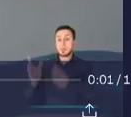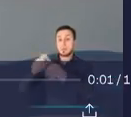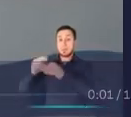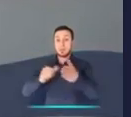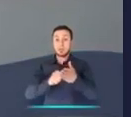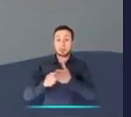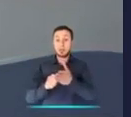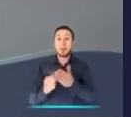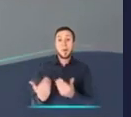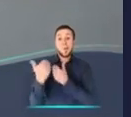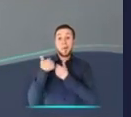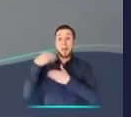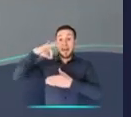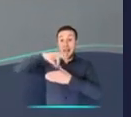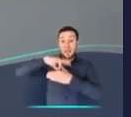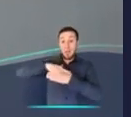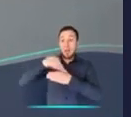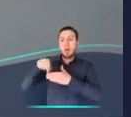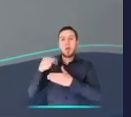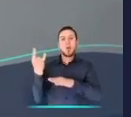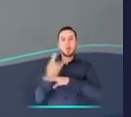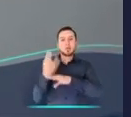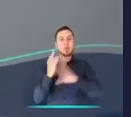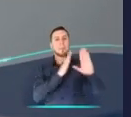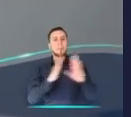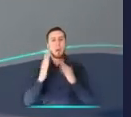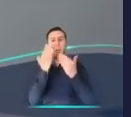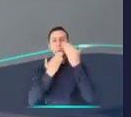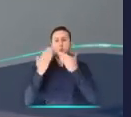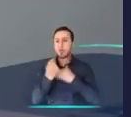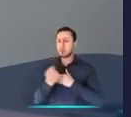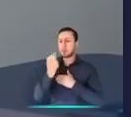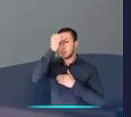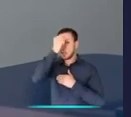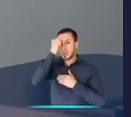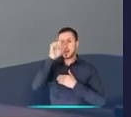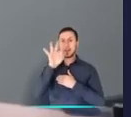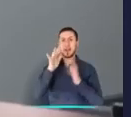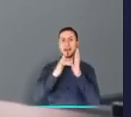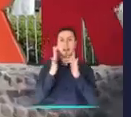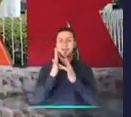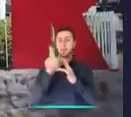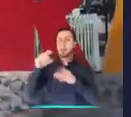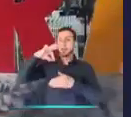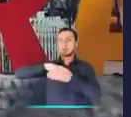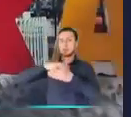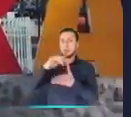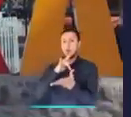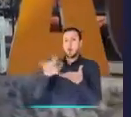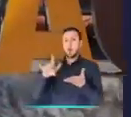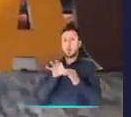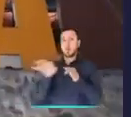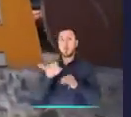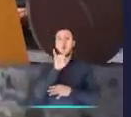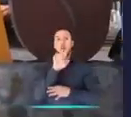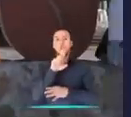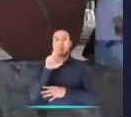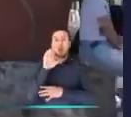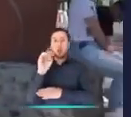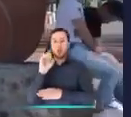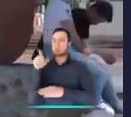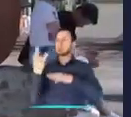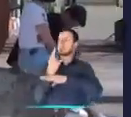Desde la Registraduría Delegada de lo Electoral se va a implementar un plan piloto para este domingo 3 de abril en las elecciones atípicas de